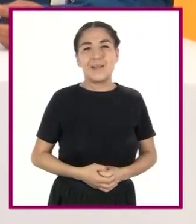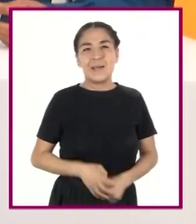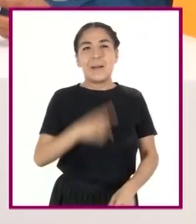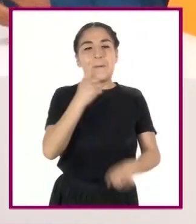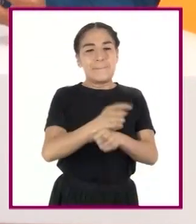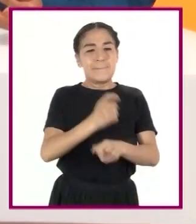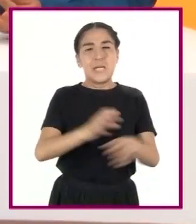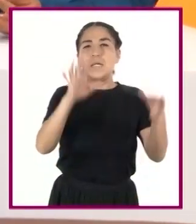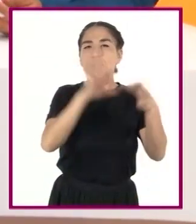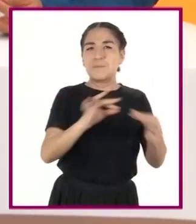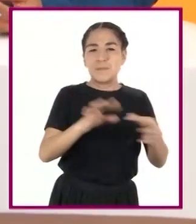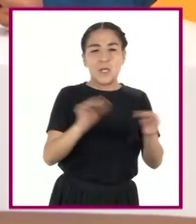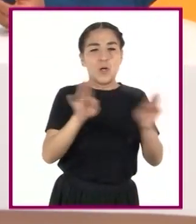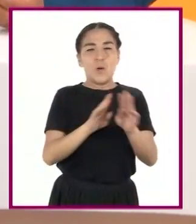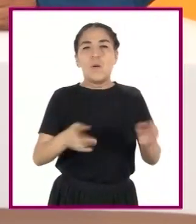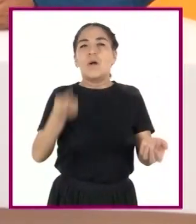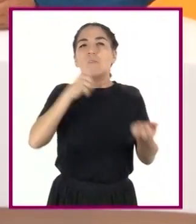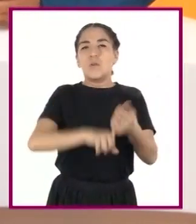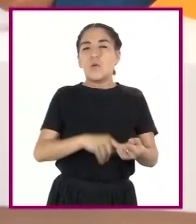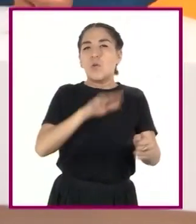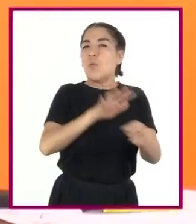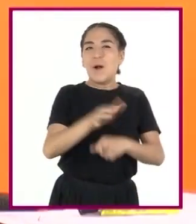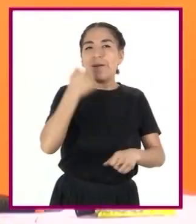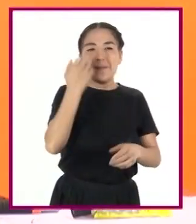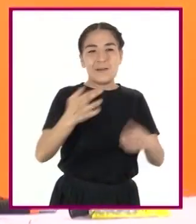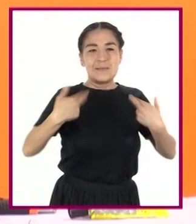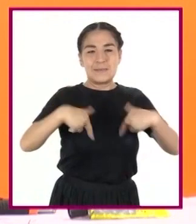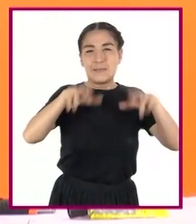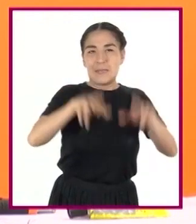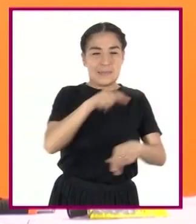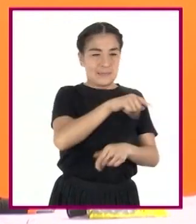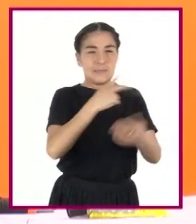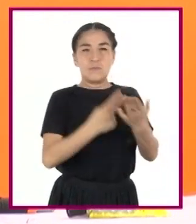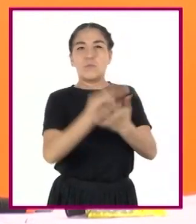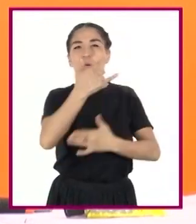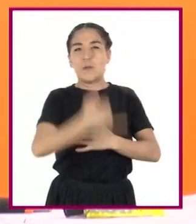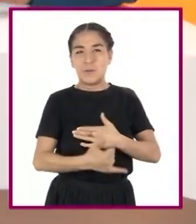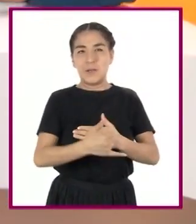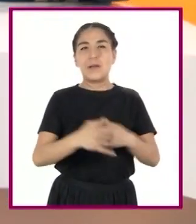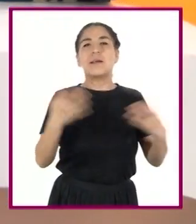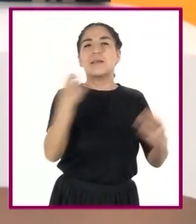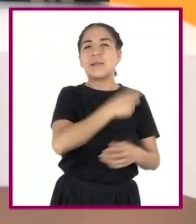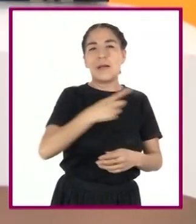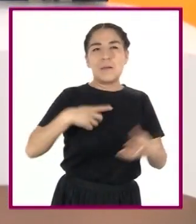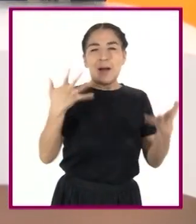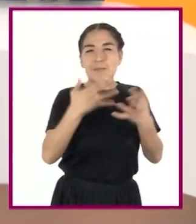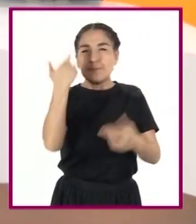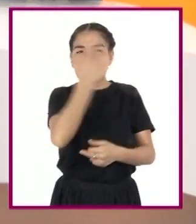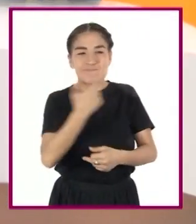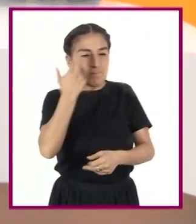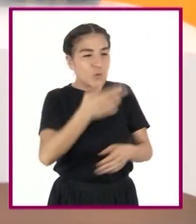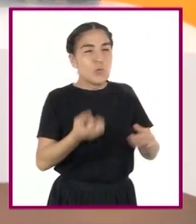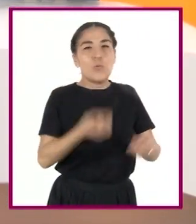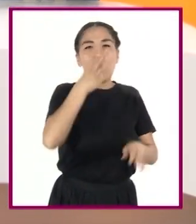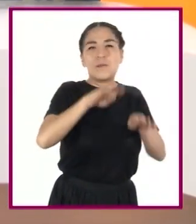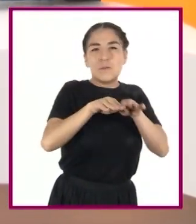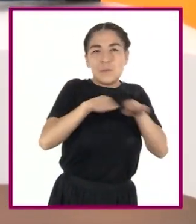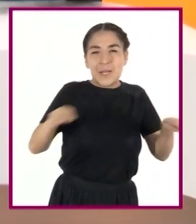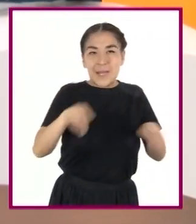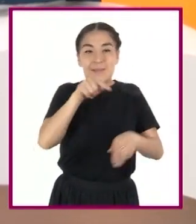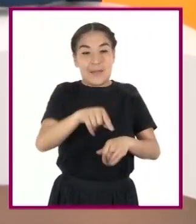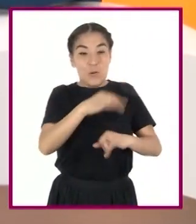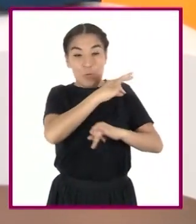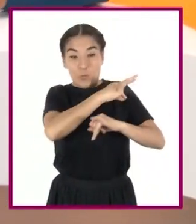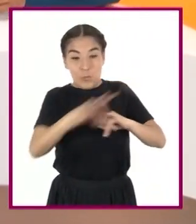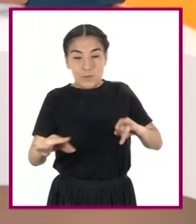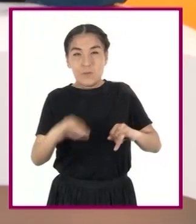por definir la escala a la que queremos representar nuestro proyecto. Debemos hacer una estimación previa del tamaño final.